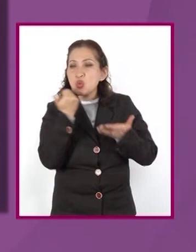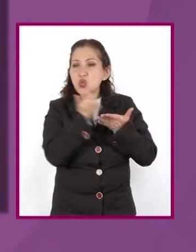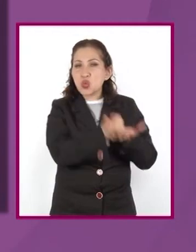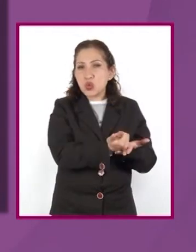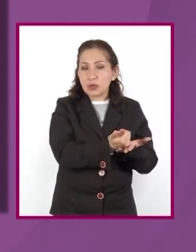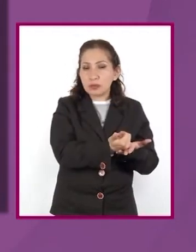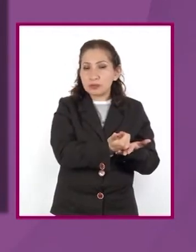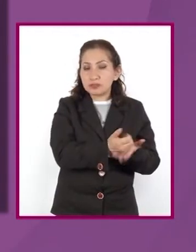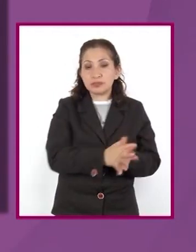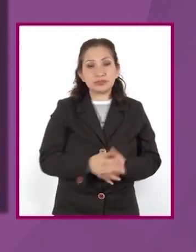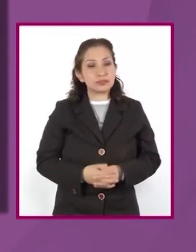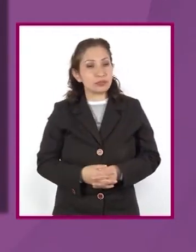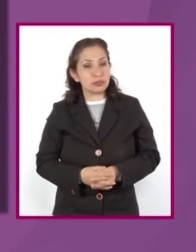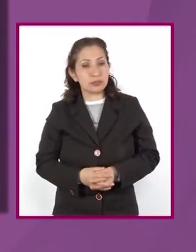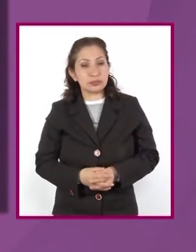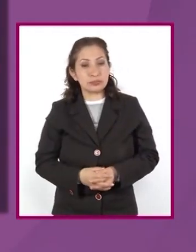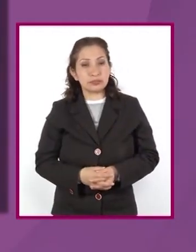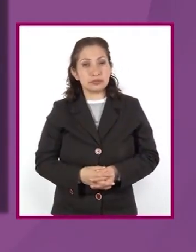resolver.